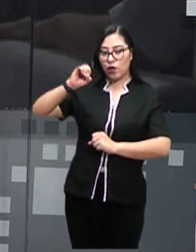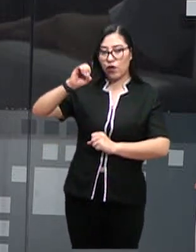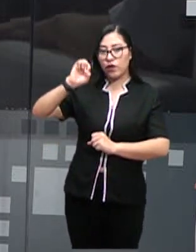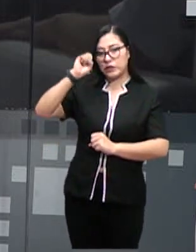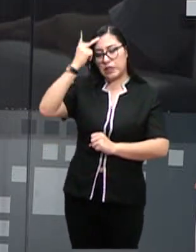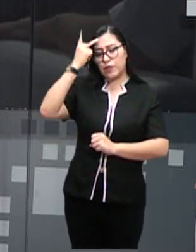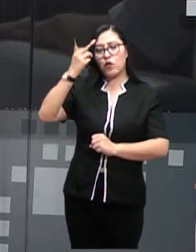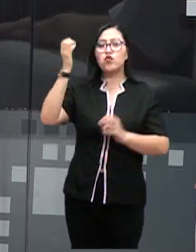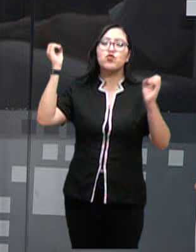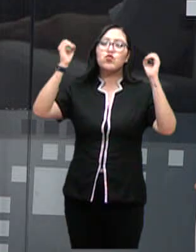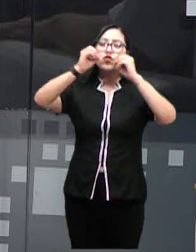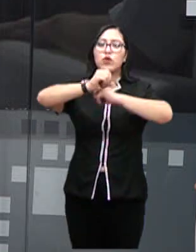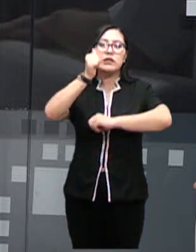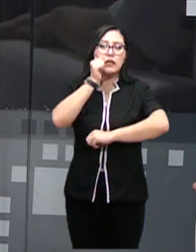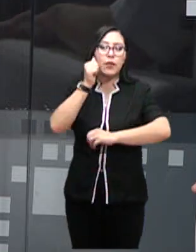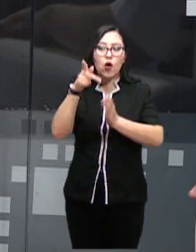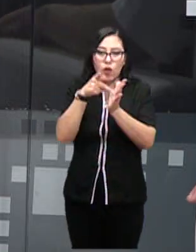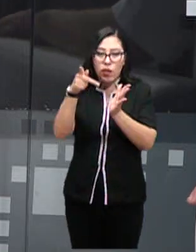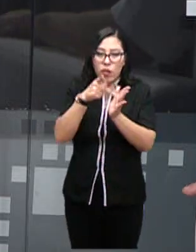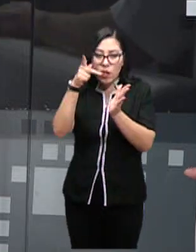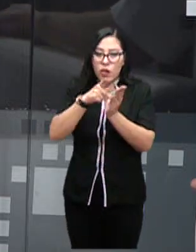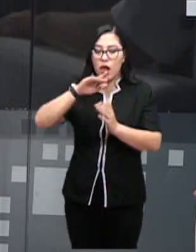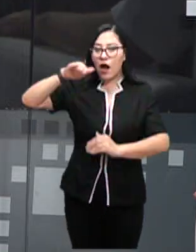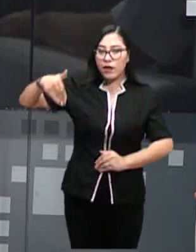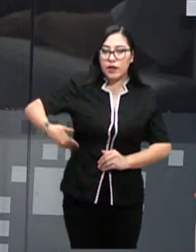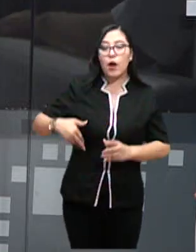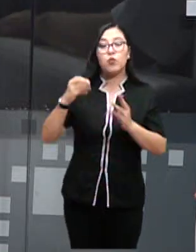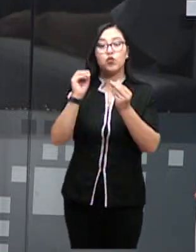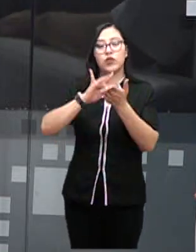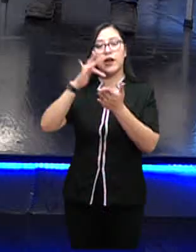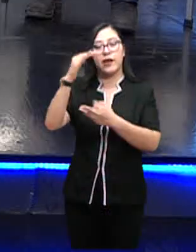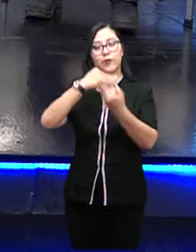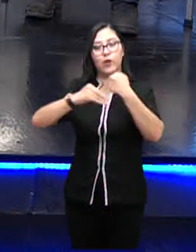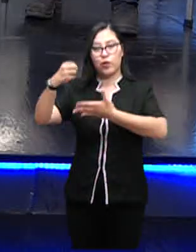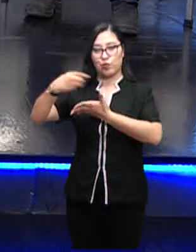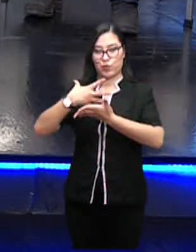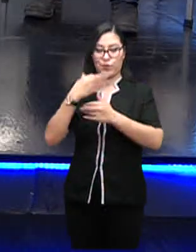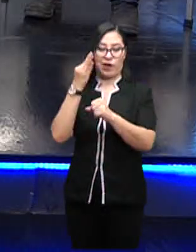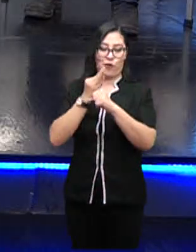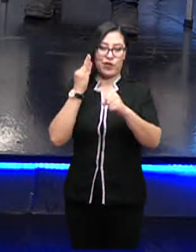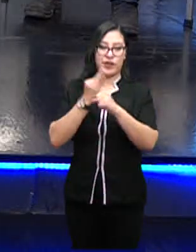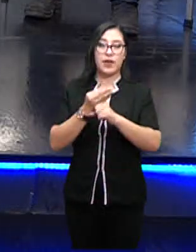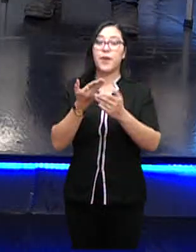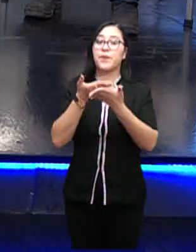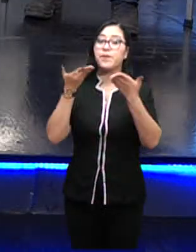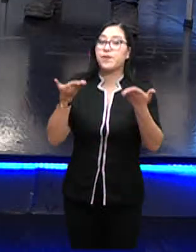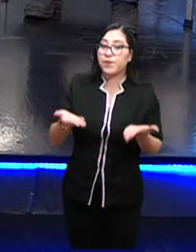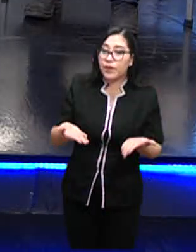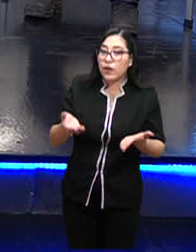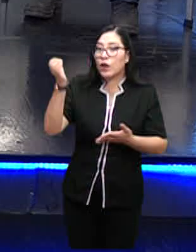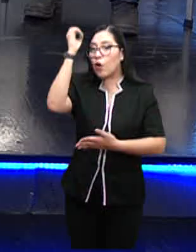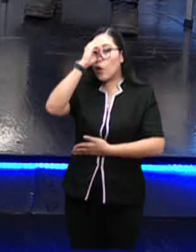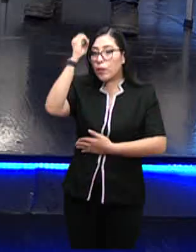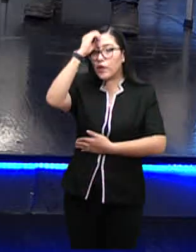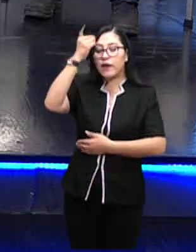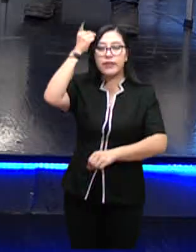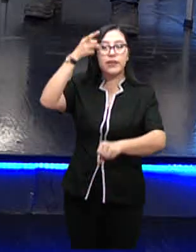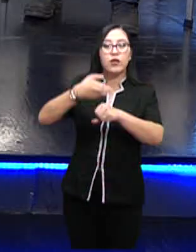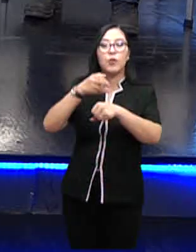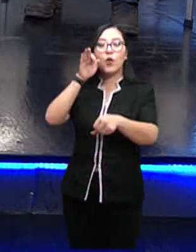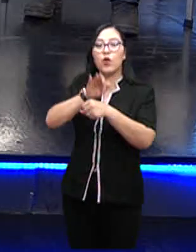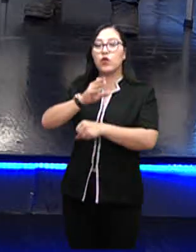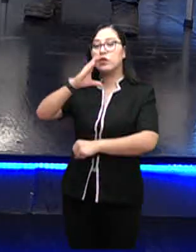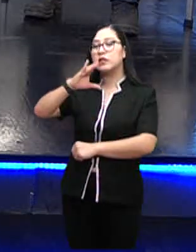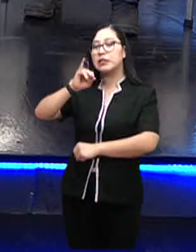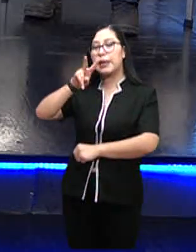hay accidentes. Entonces, muchas gracias también por estos reportes que nos hacen llegar. Y es momento también de tener la postura director de Protección Civil y